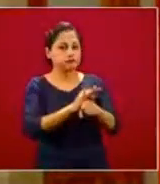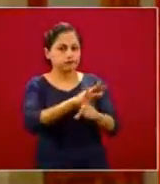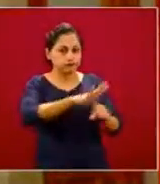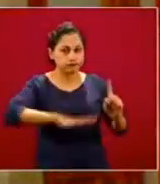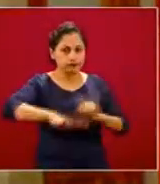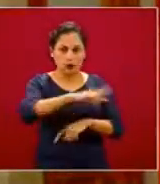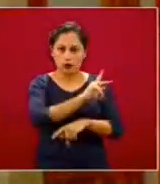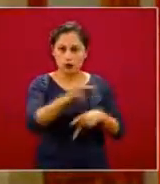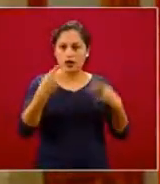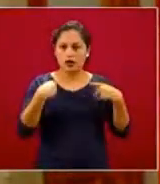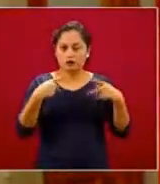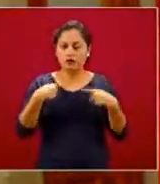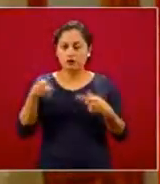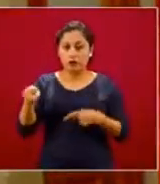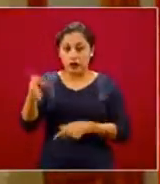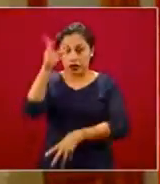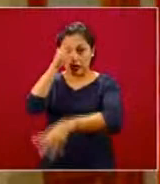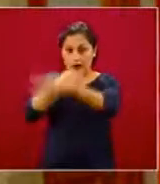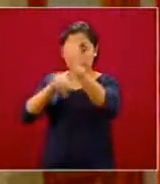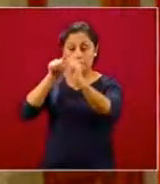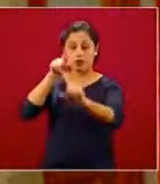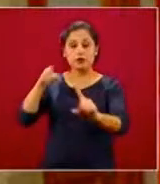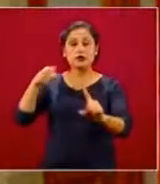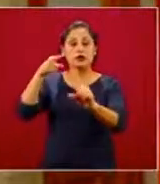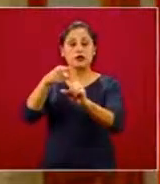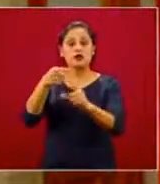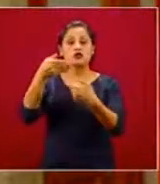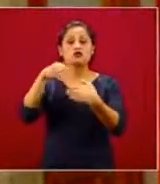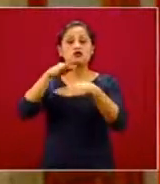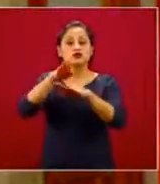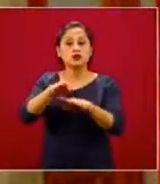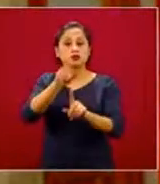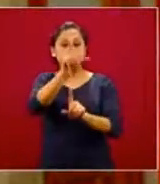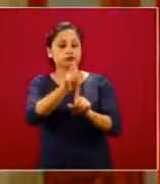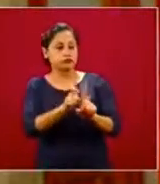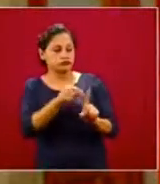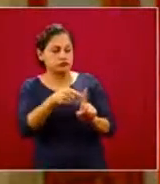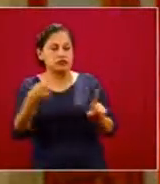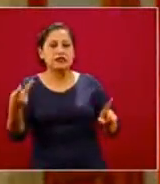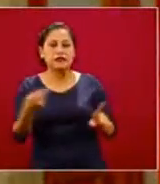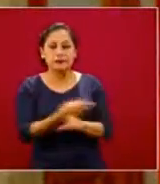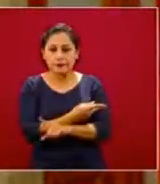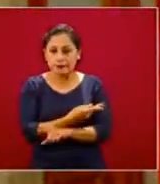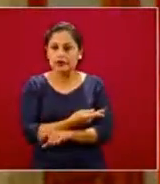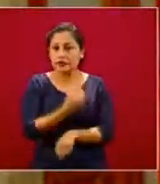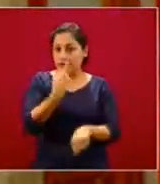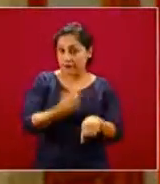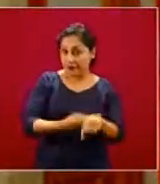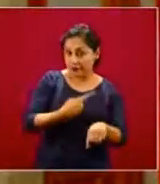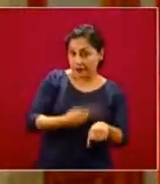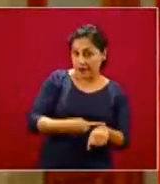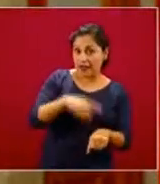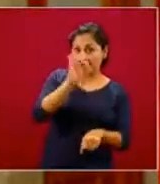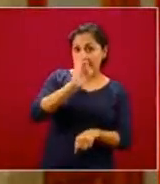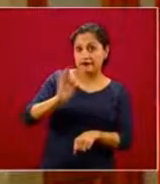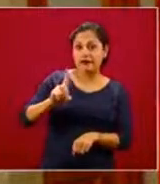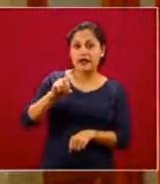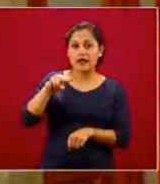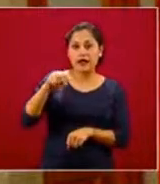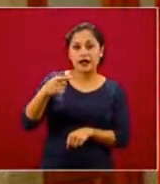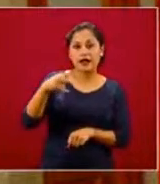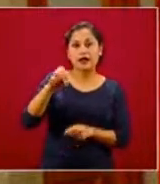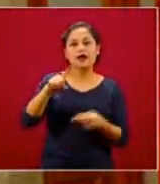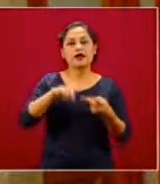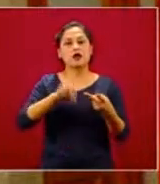frontline elemento medical clave staff to sobre la reinforce atención those y components. diferenciación clínica entre So where pacientes we que have a tengan dengue key o COVID y su